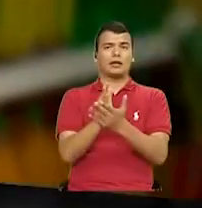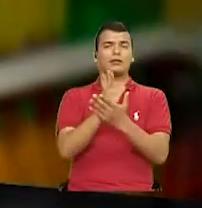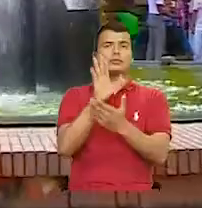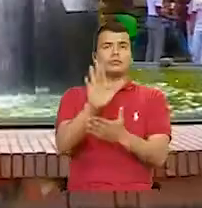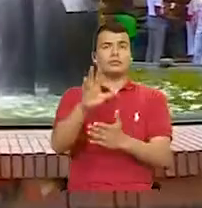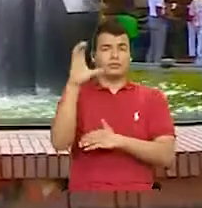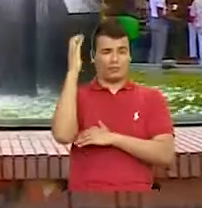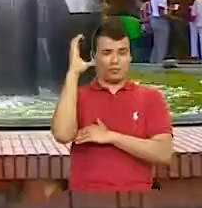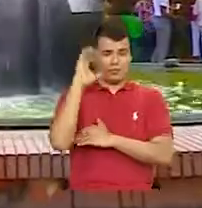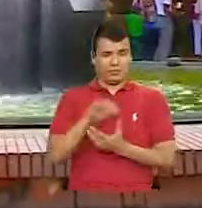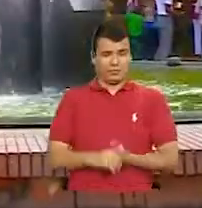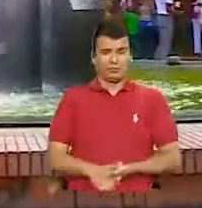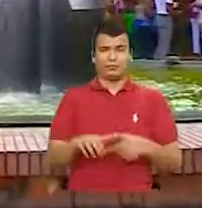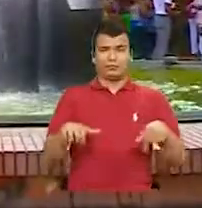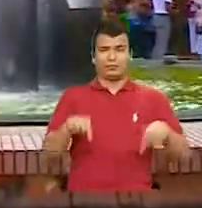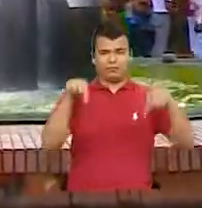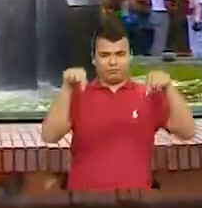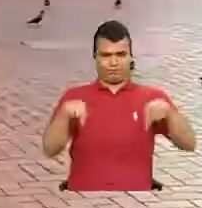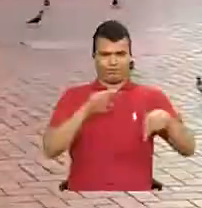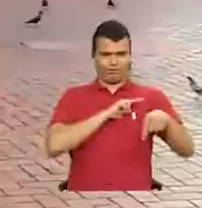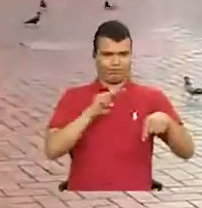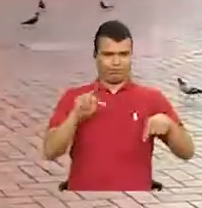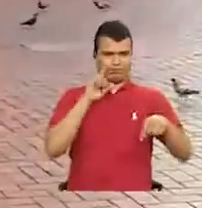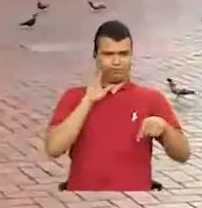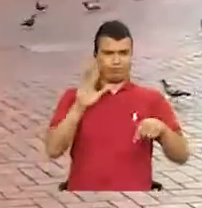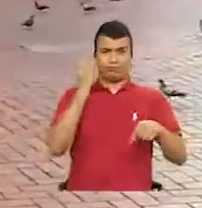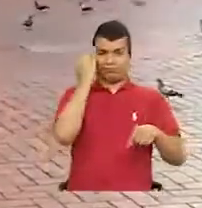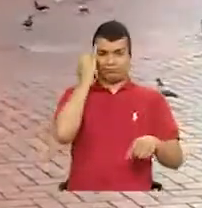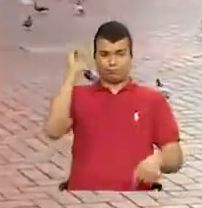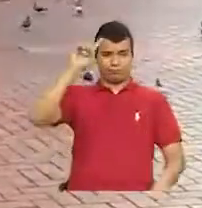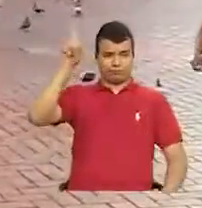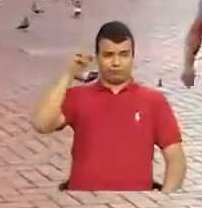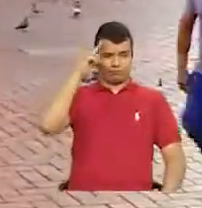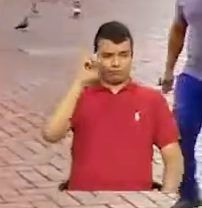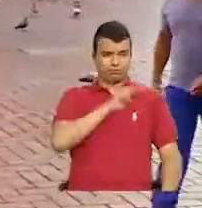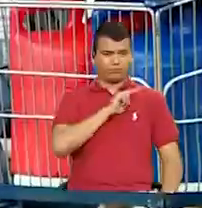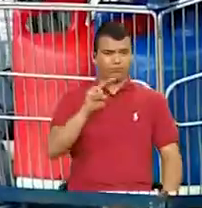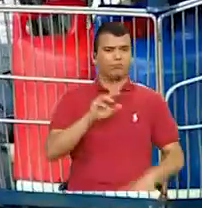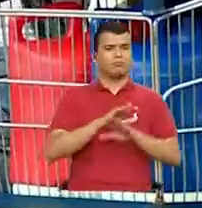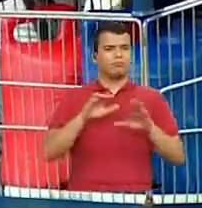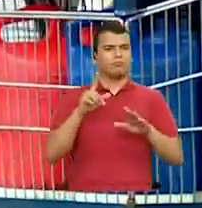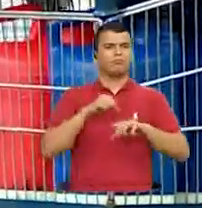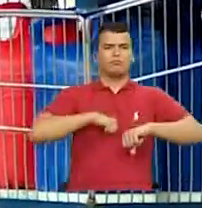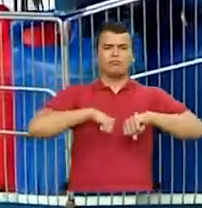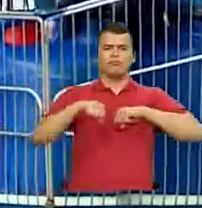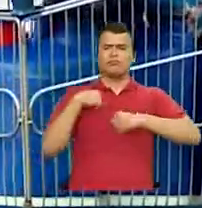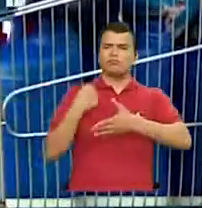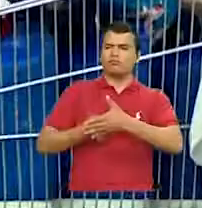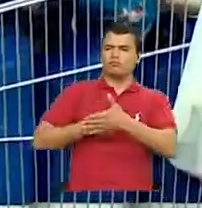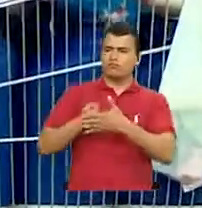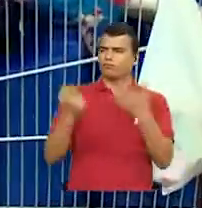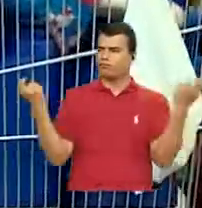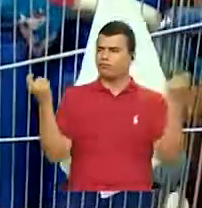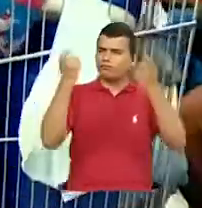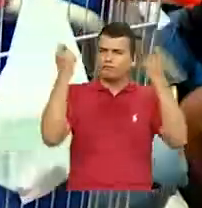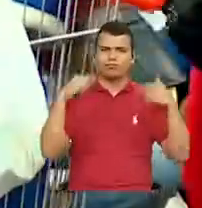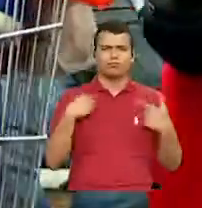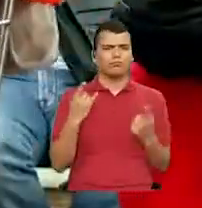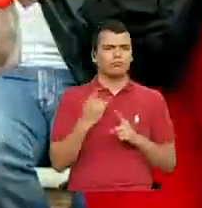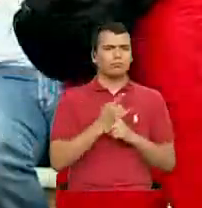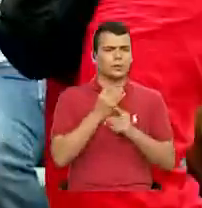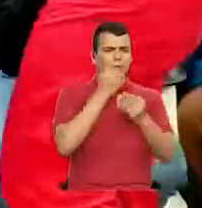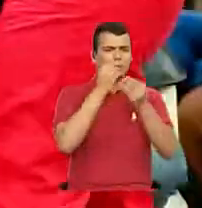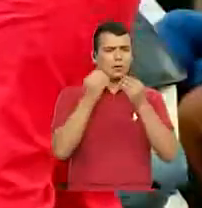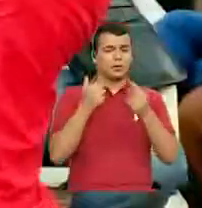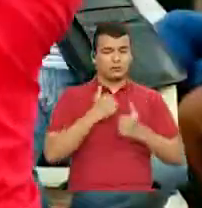de Colombia. En nuestro Valle del Cauca y por iniciativa de la Gobernación Departamental ya se están realizando algunas campañas sobre el consumo de